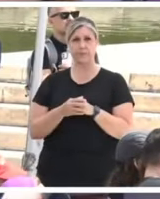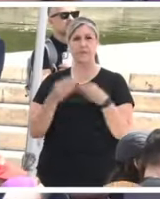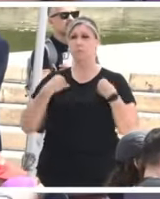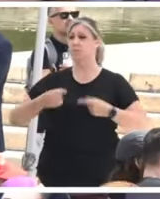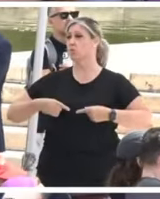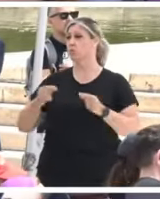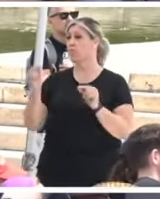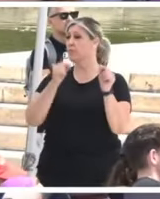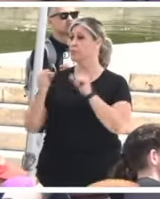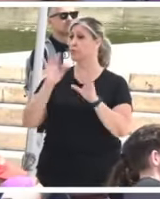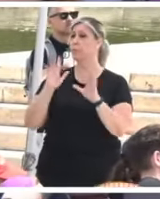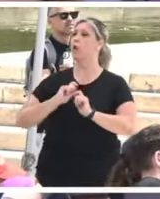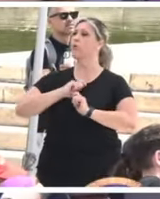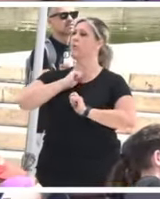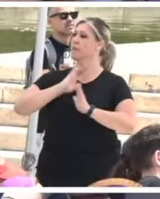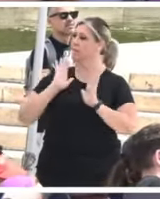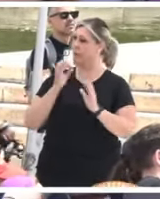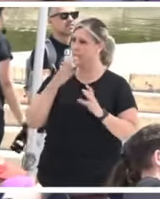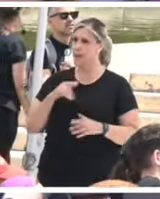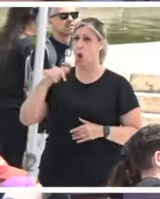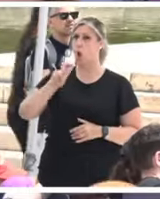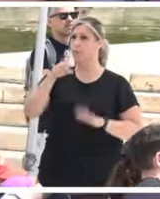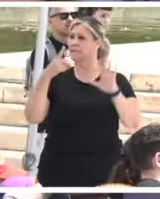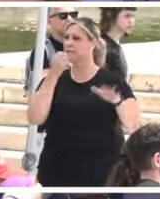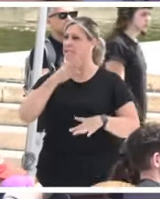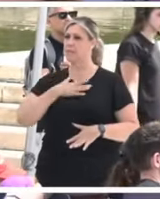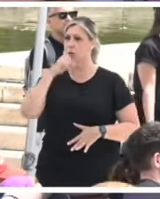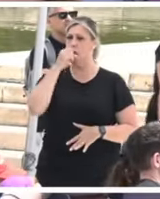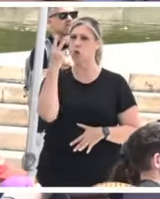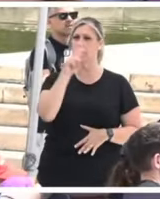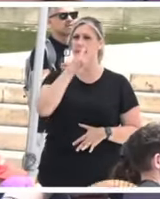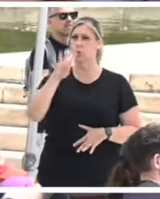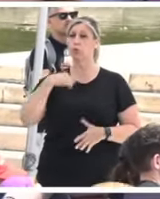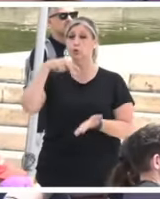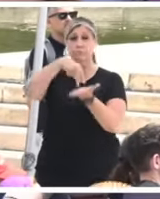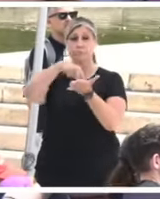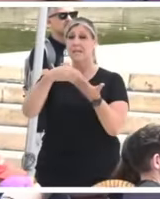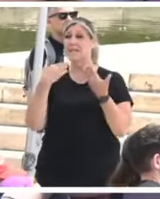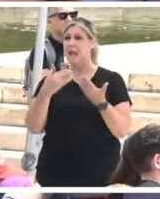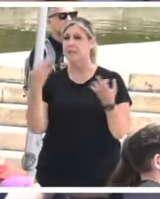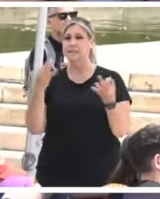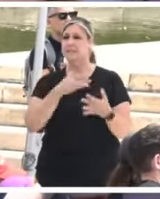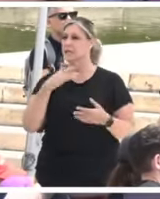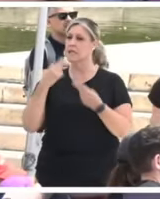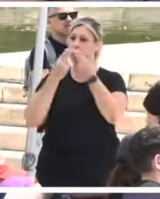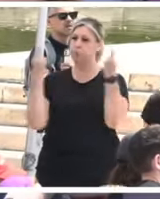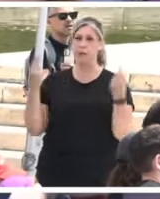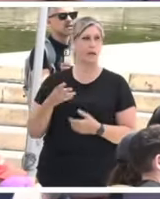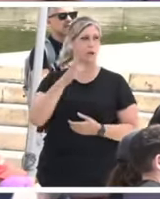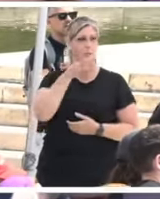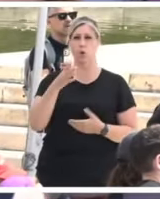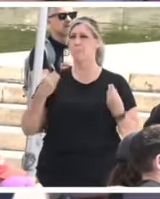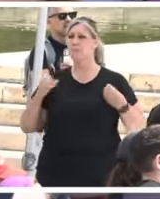disputa civilizatoria. Hoy, 26 de mayo de 2024, estoy aquí gracias a la sanidad pública, que